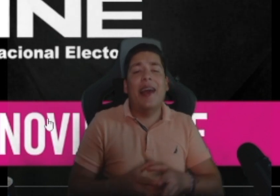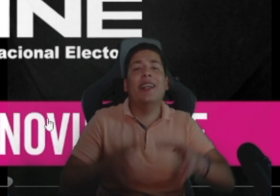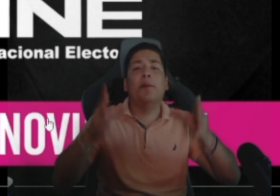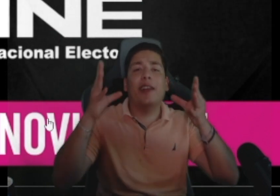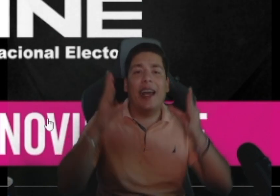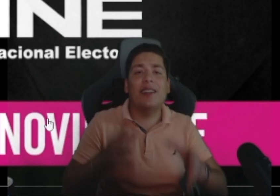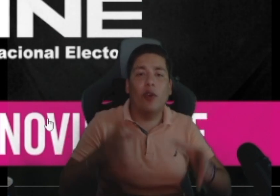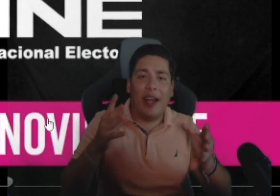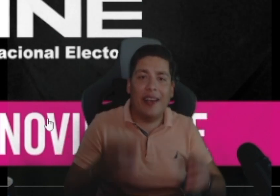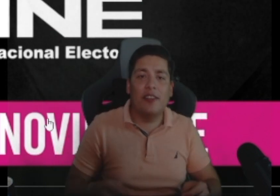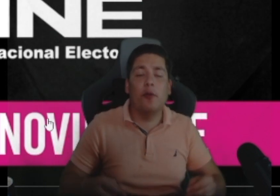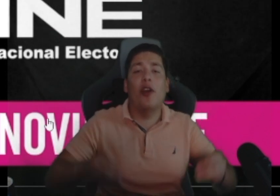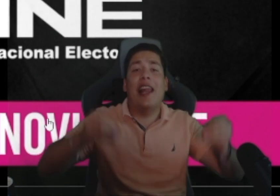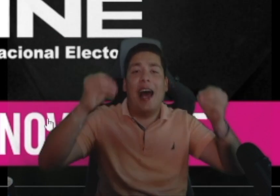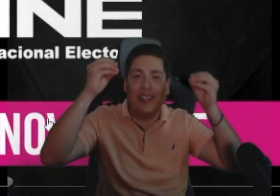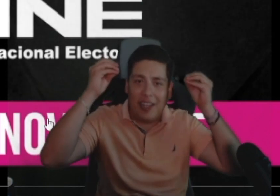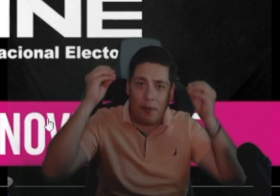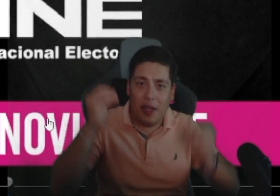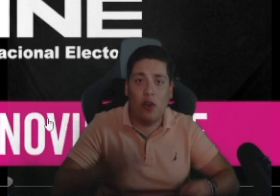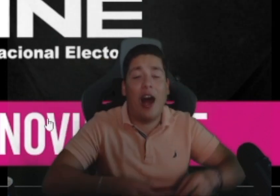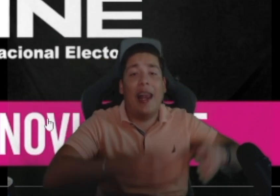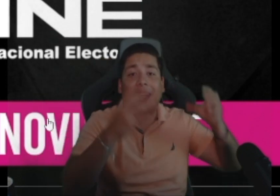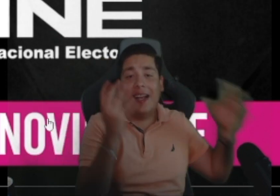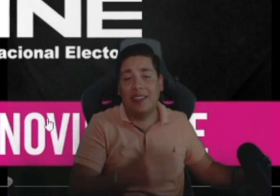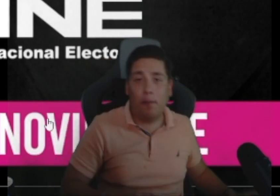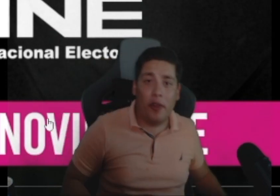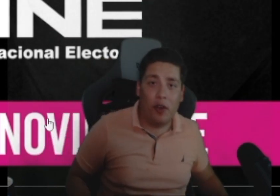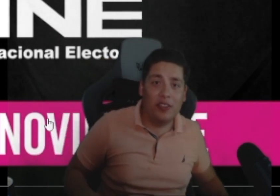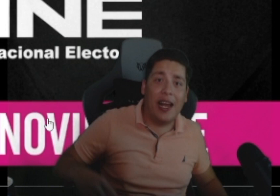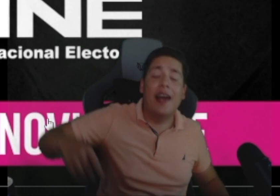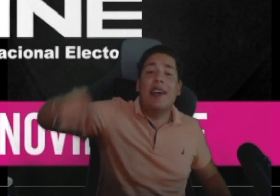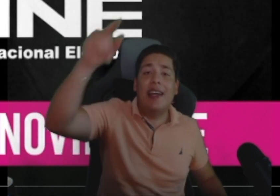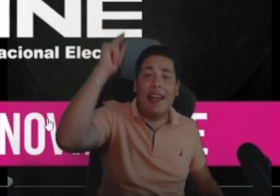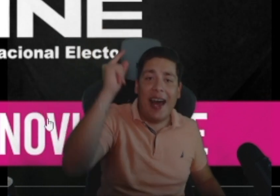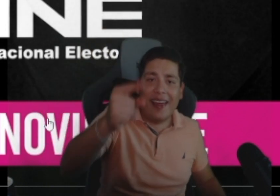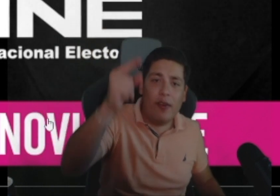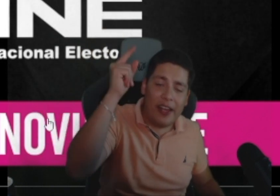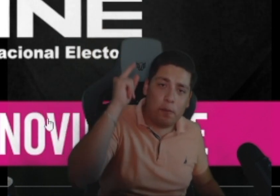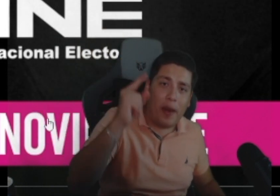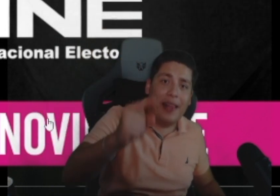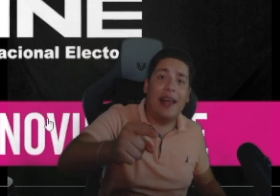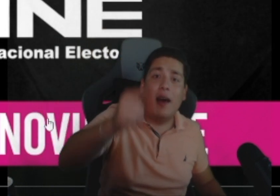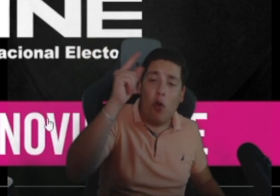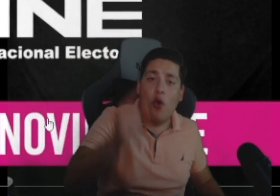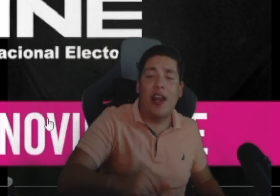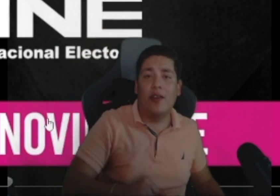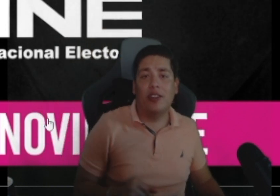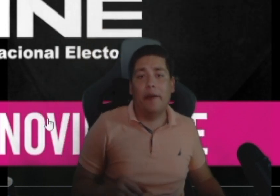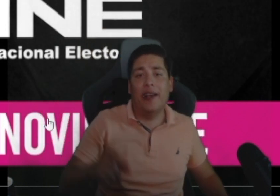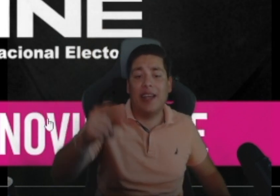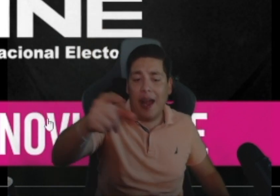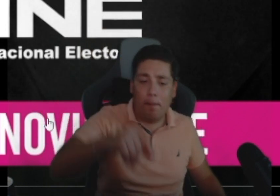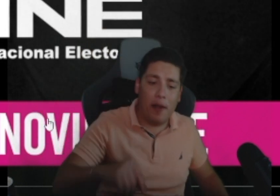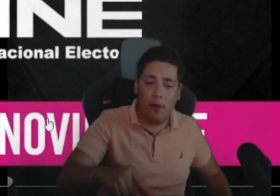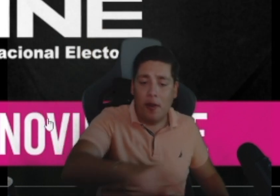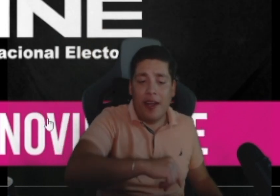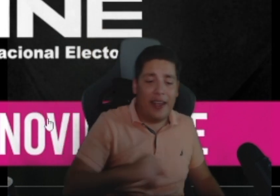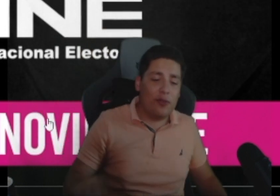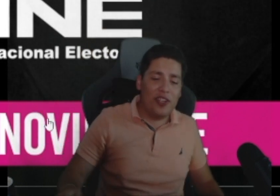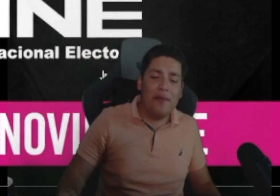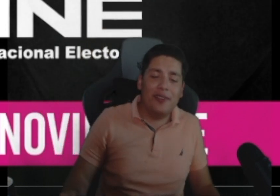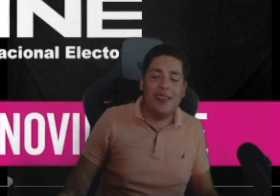INE, es porque este organismo le ha servido a la clase poderosa y le ha dado la espalda una y otra vez al